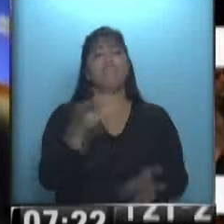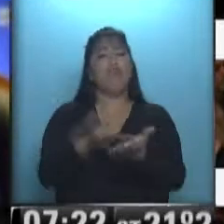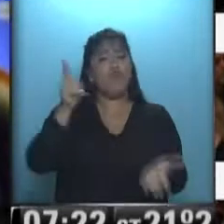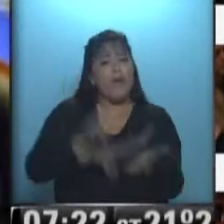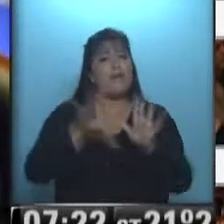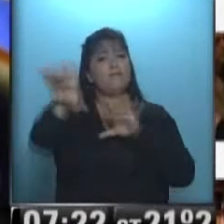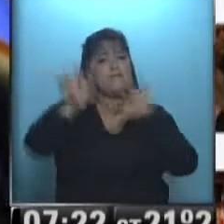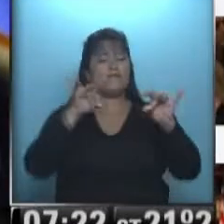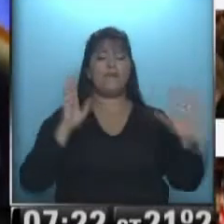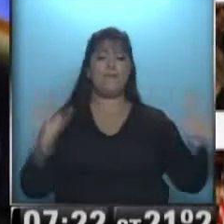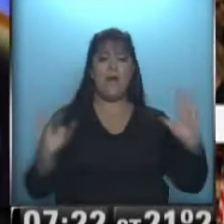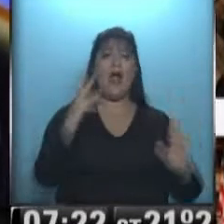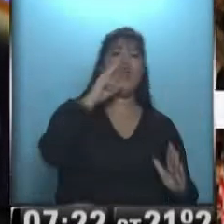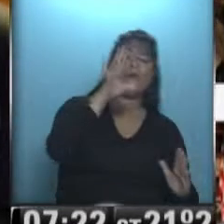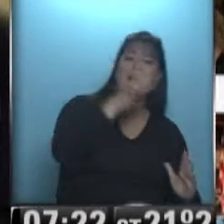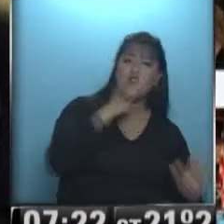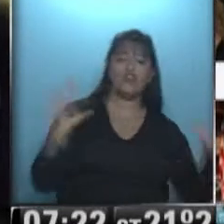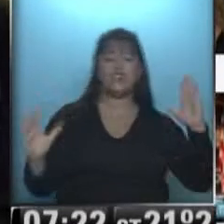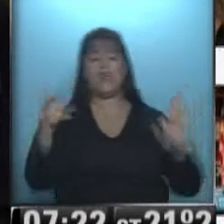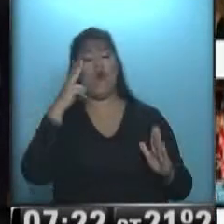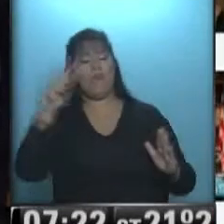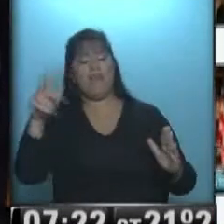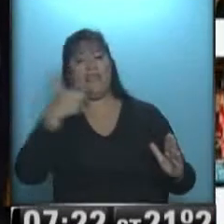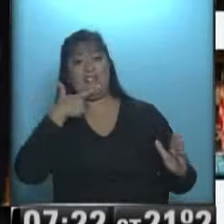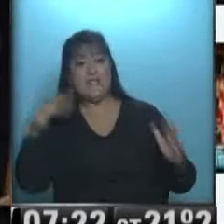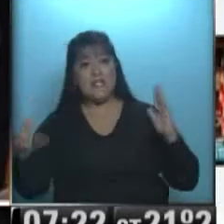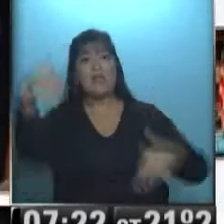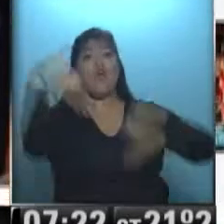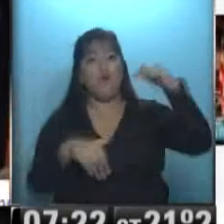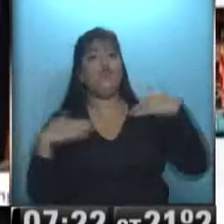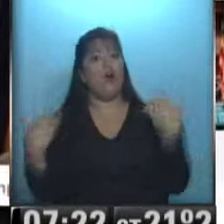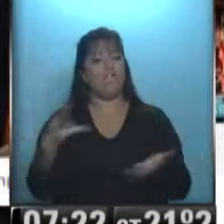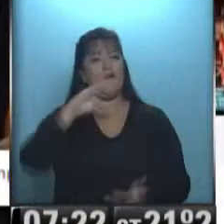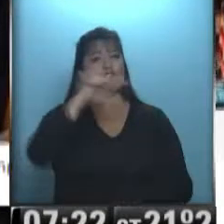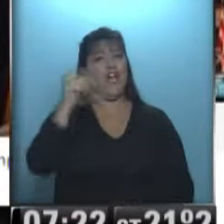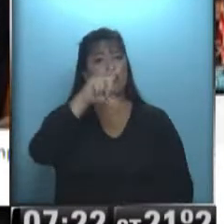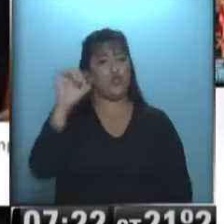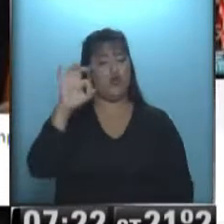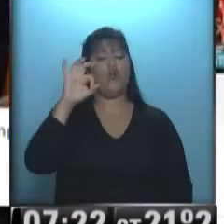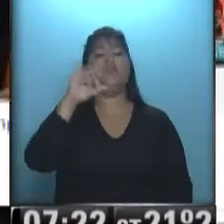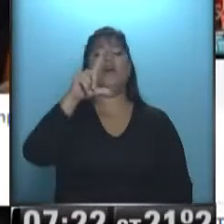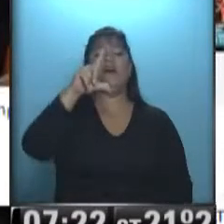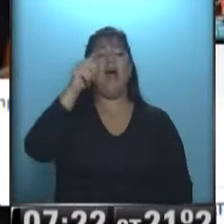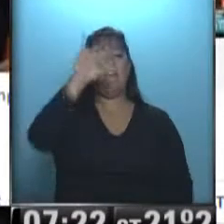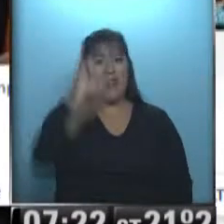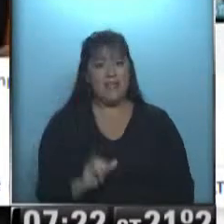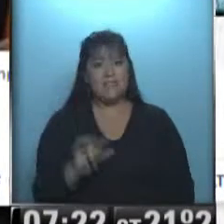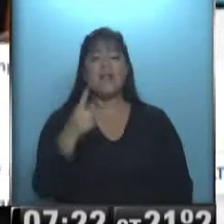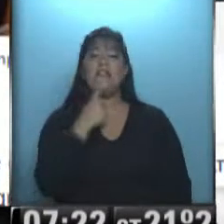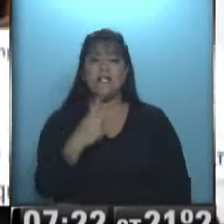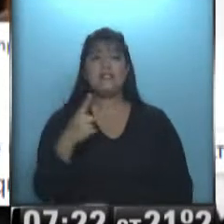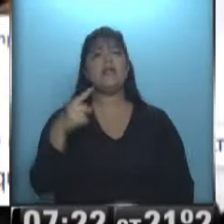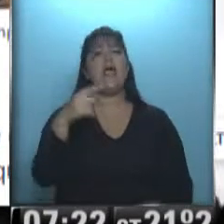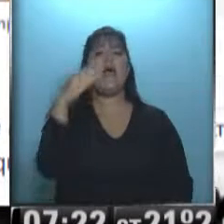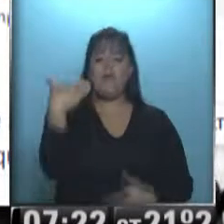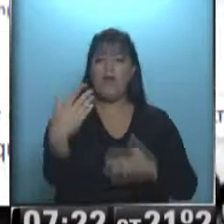periodo 2014-2017 durante la sesión que se realizó del organismo para el que pidió que se avance la integración de otros